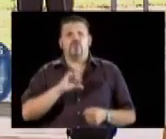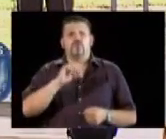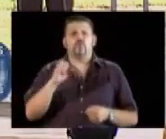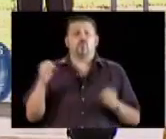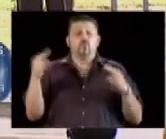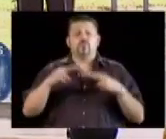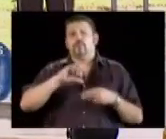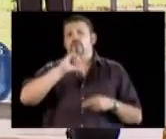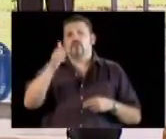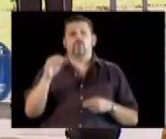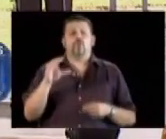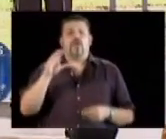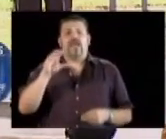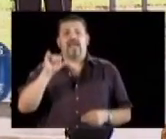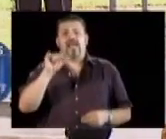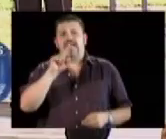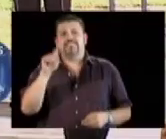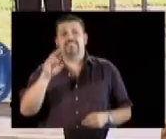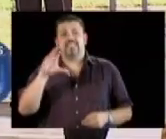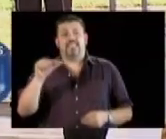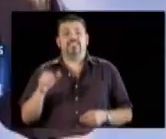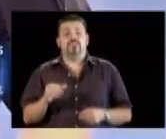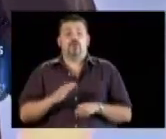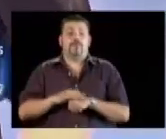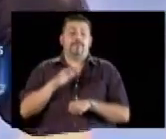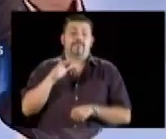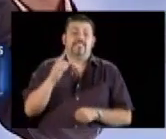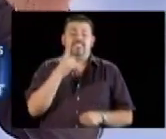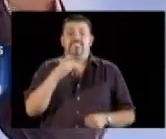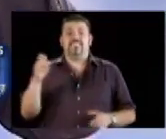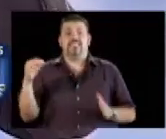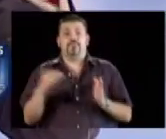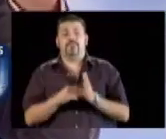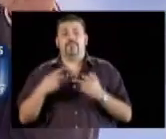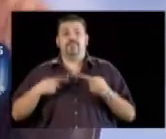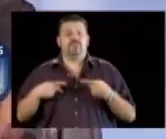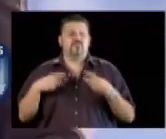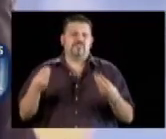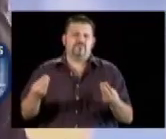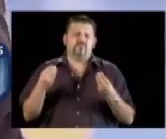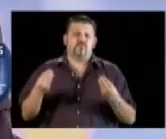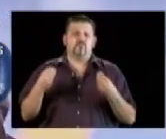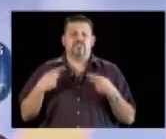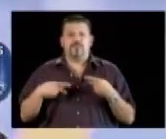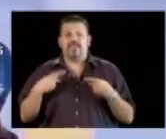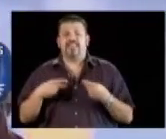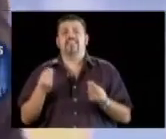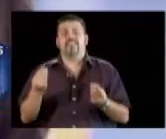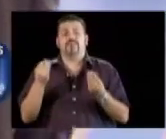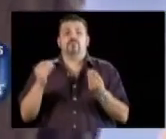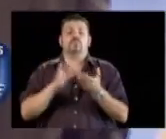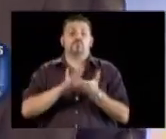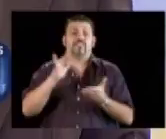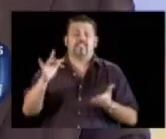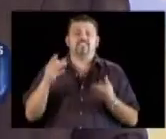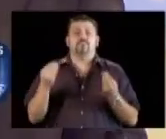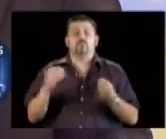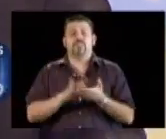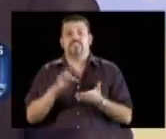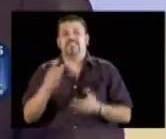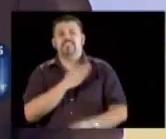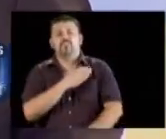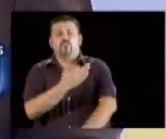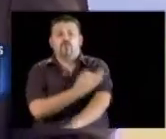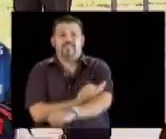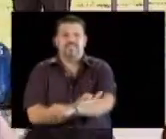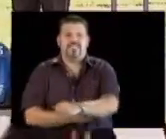todos, con más de 100,000 personas en ese Aztecaso, muchos invitados, mucha gente. Gracias. Muchas gracias. Buenas tardes.